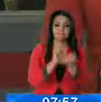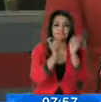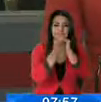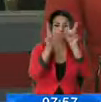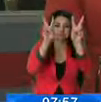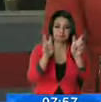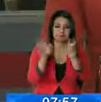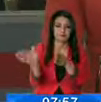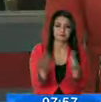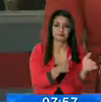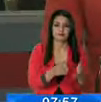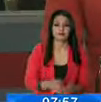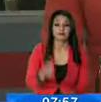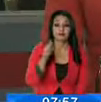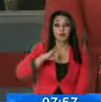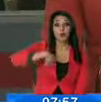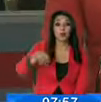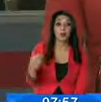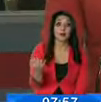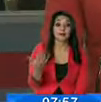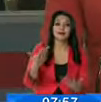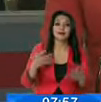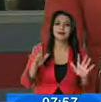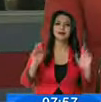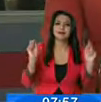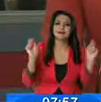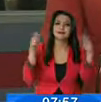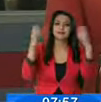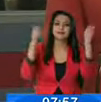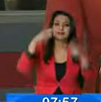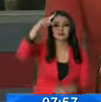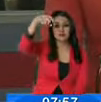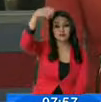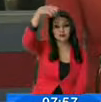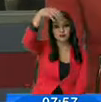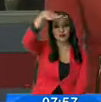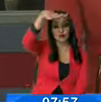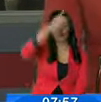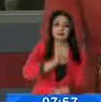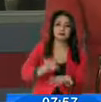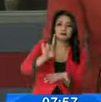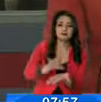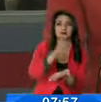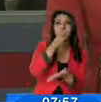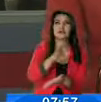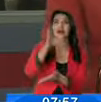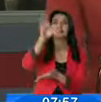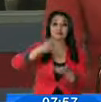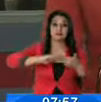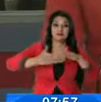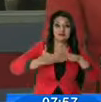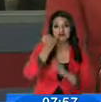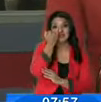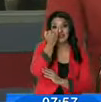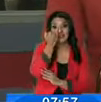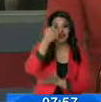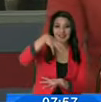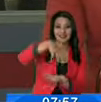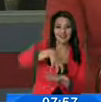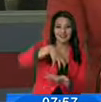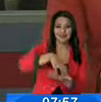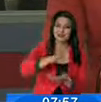Les contamos que este jueves se realizó la celebración ancestral del Inti Raymi, con danzas y cantos. La comunidad indígena de Cayambe realizó el ritual